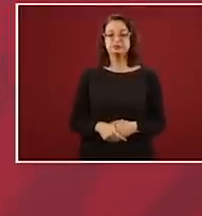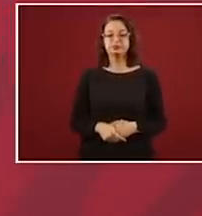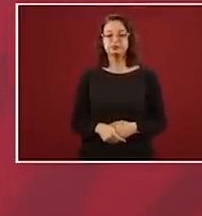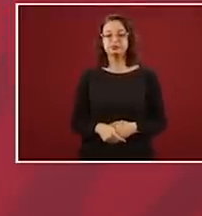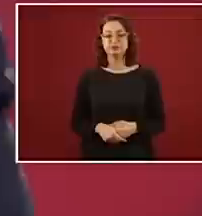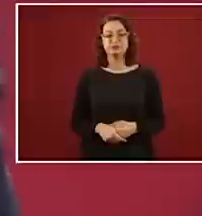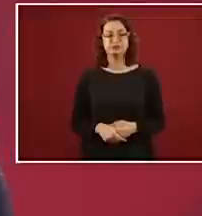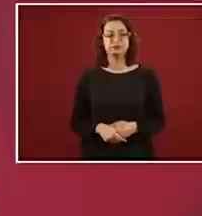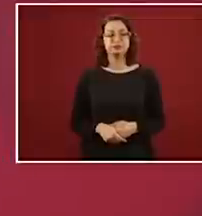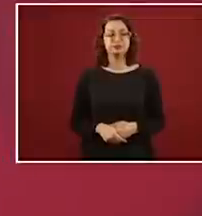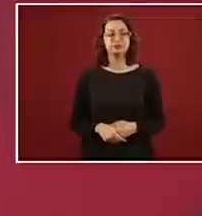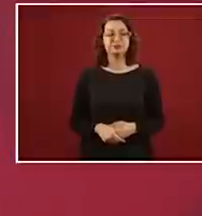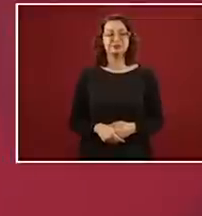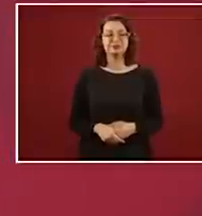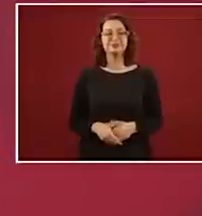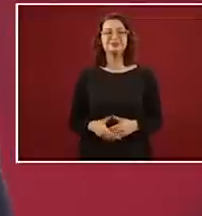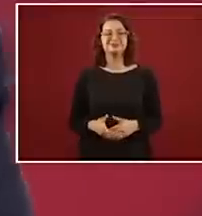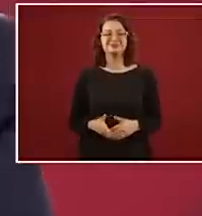Entonces, sí,